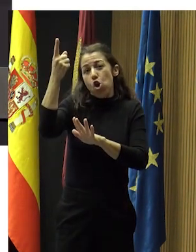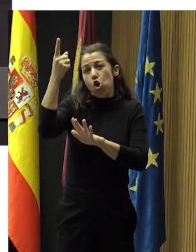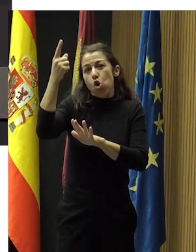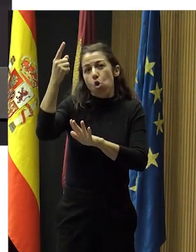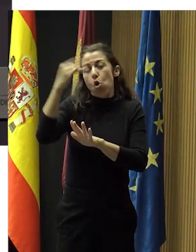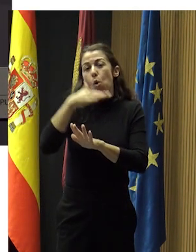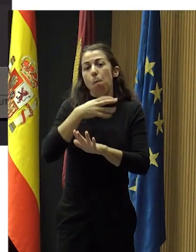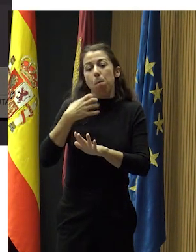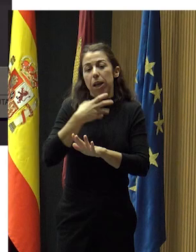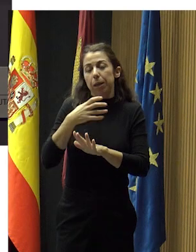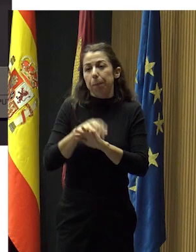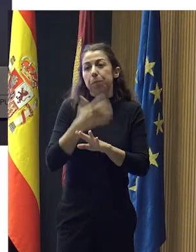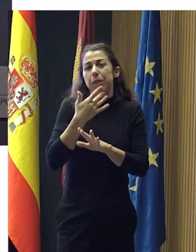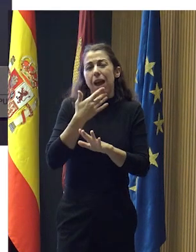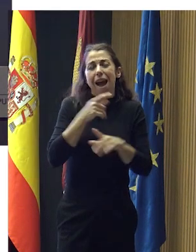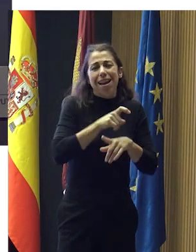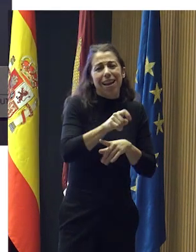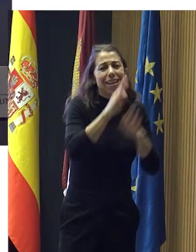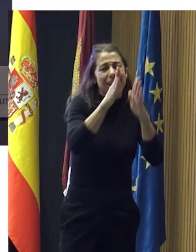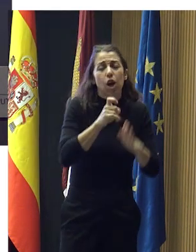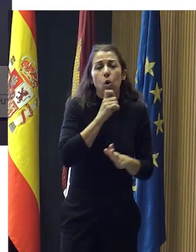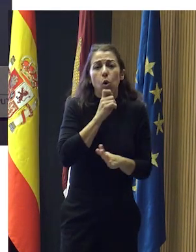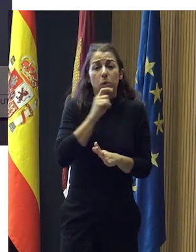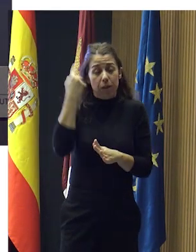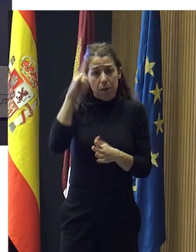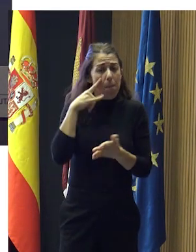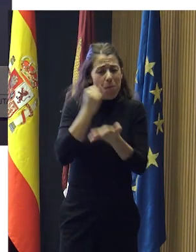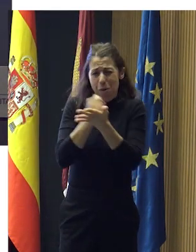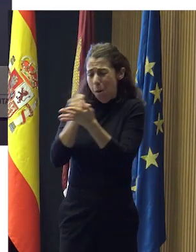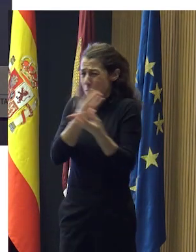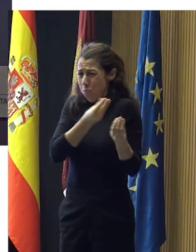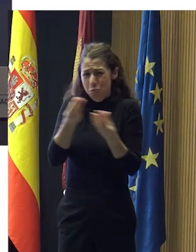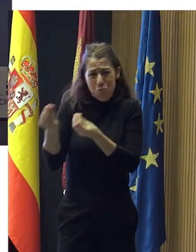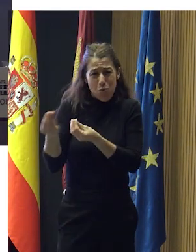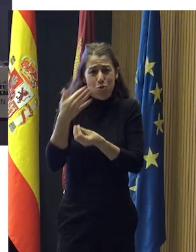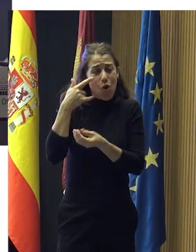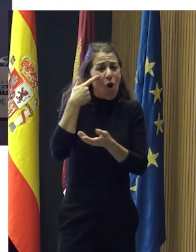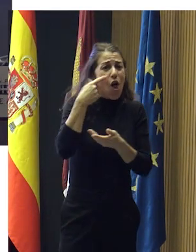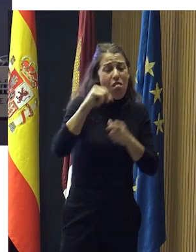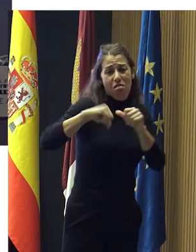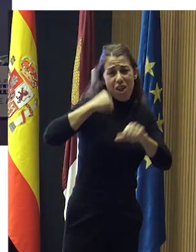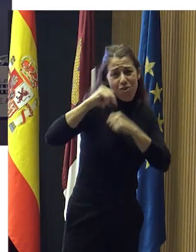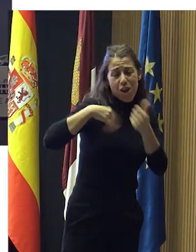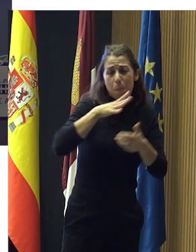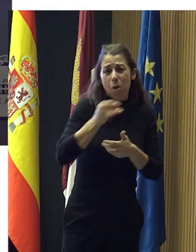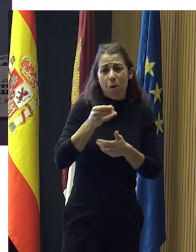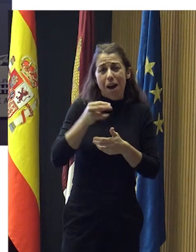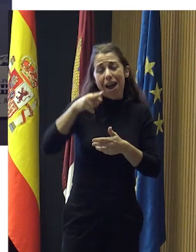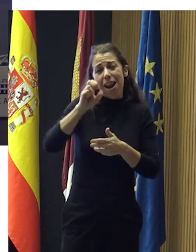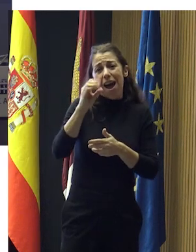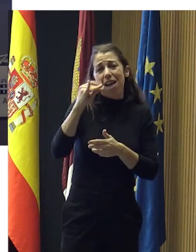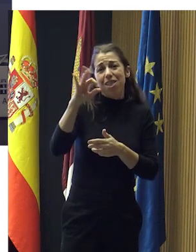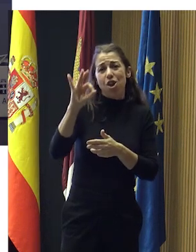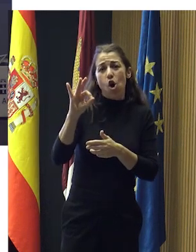se trata el cáncer? Pues, como sabemos, hay muchos abordajes experimentales. Pues podemos tratarlos con cirugía, por radioterapia,